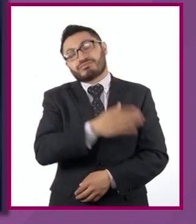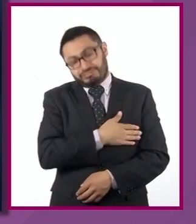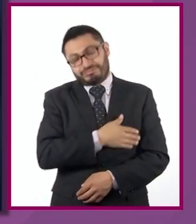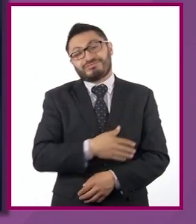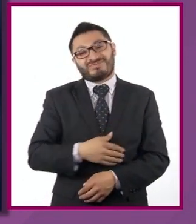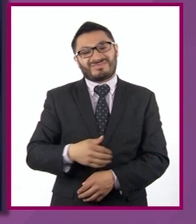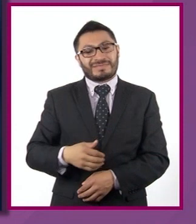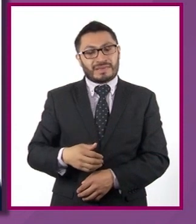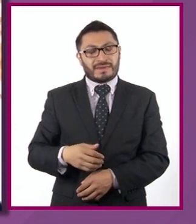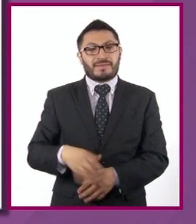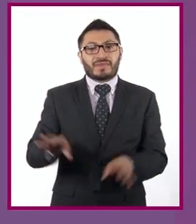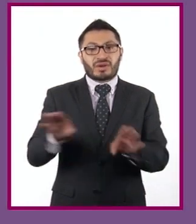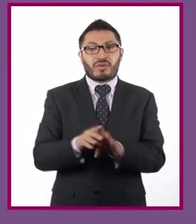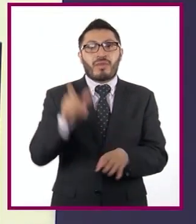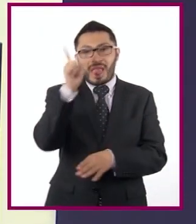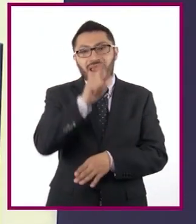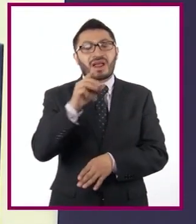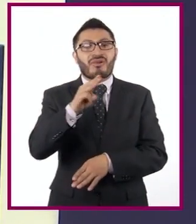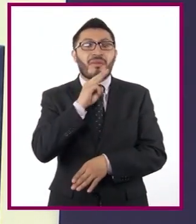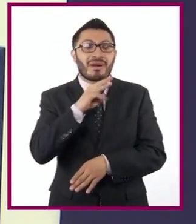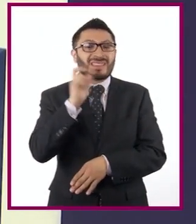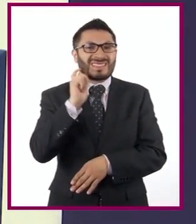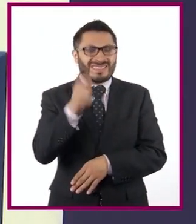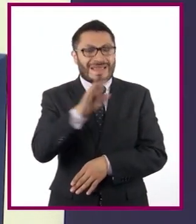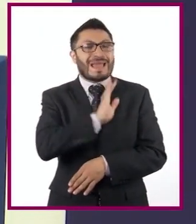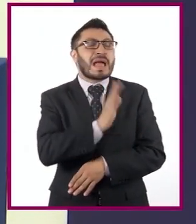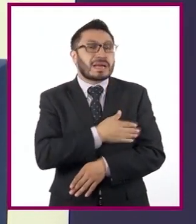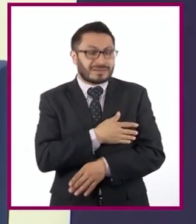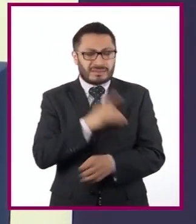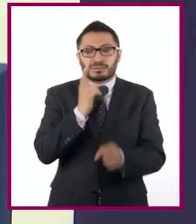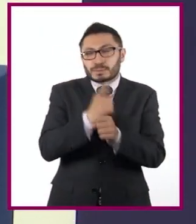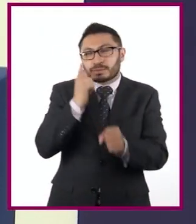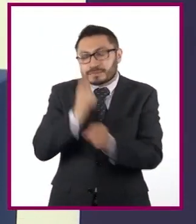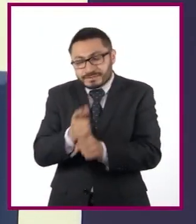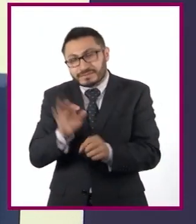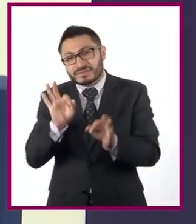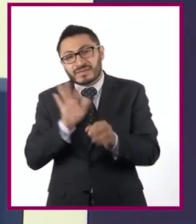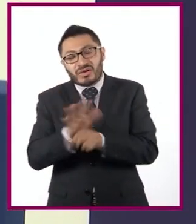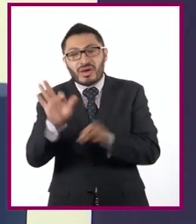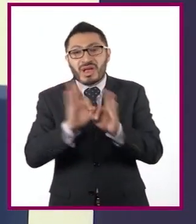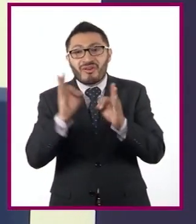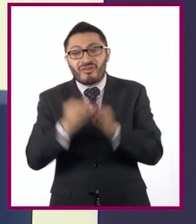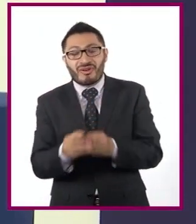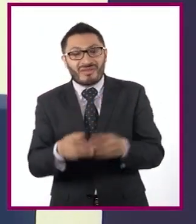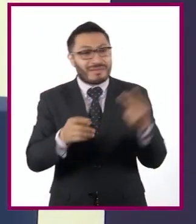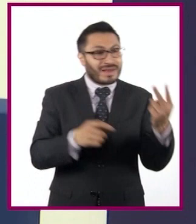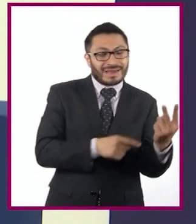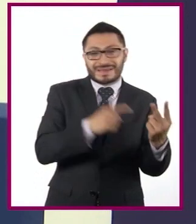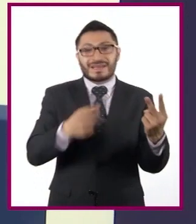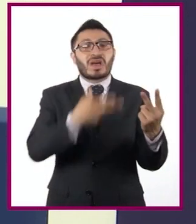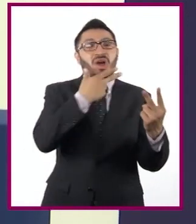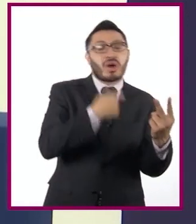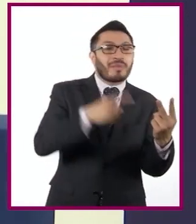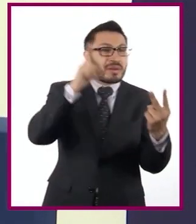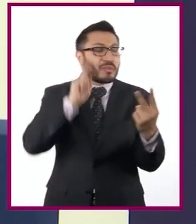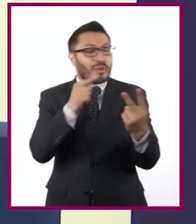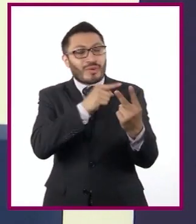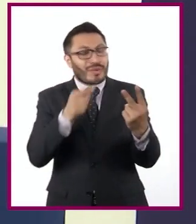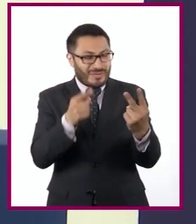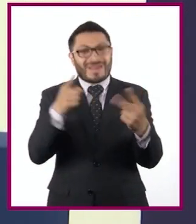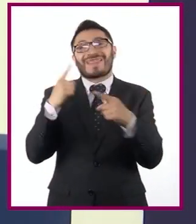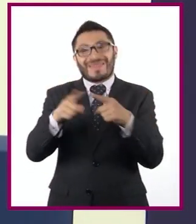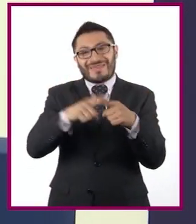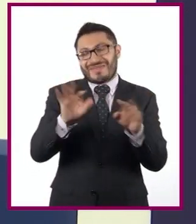lo que llaman la lengua materna. ¿Pudieron identificar la entonación y la pronunciación de cada entrevistado? Como